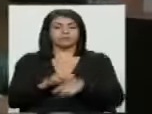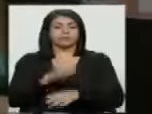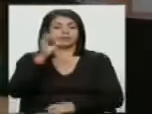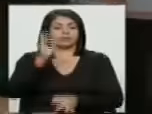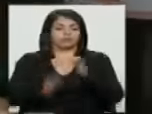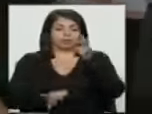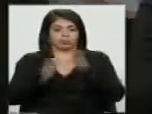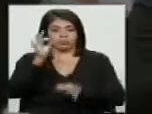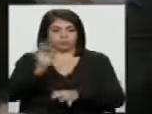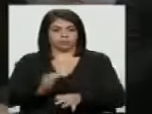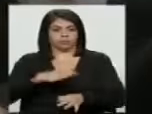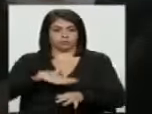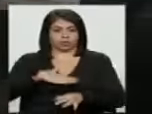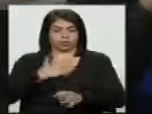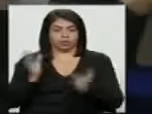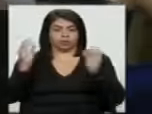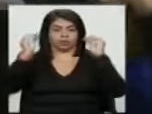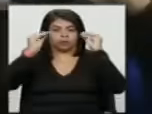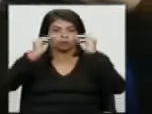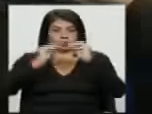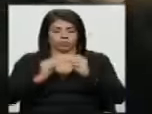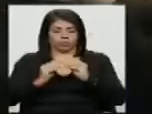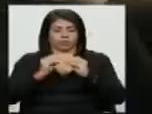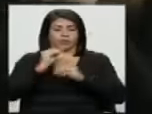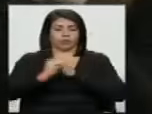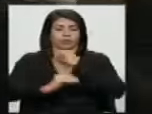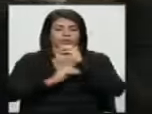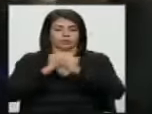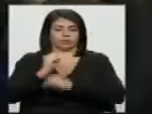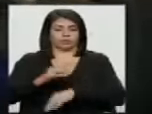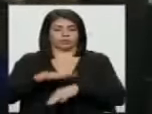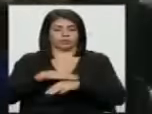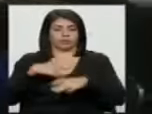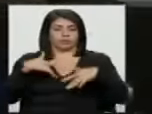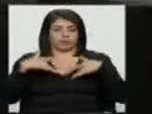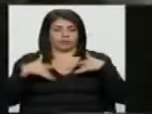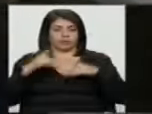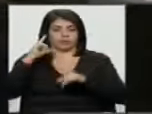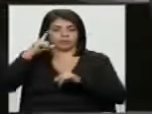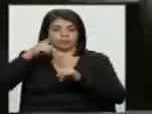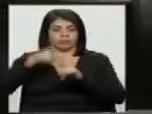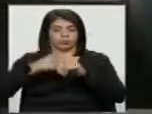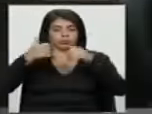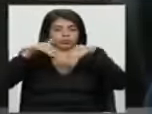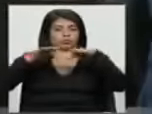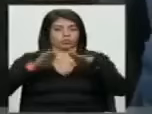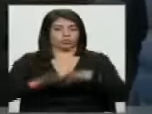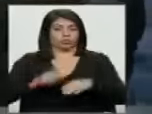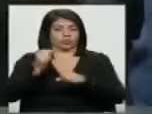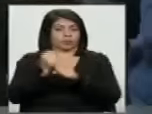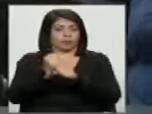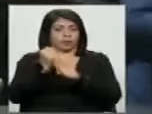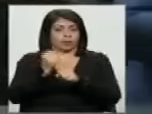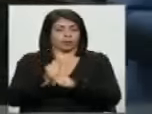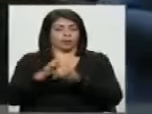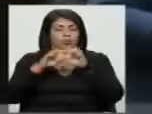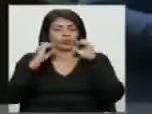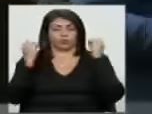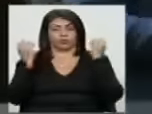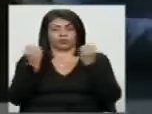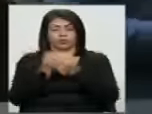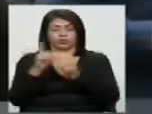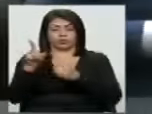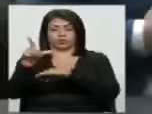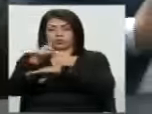de justicia, podrá acordar preventivamente, mediante acto motivado, la suspensión del funcionamiento de la organización